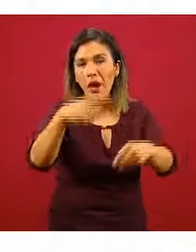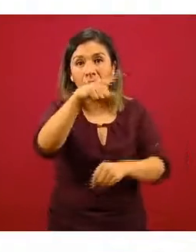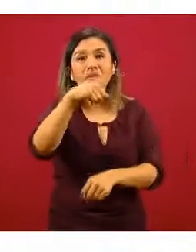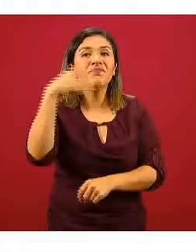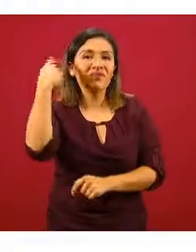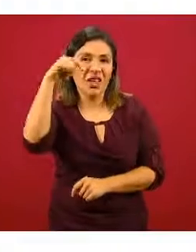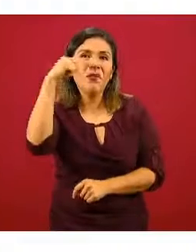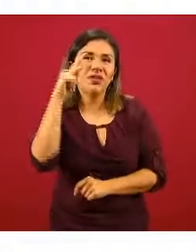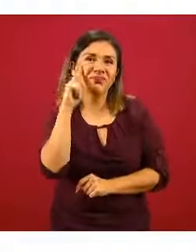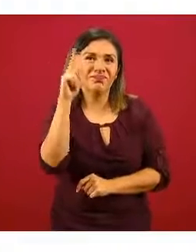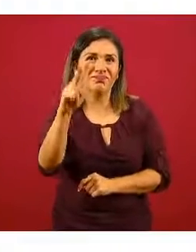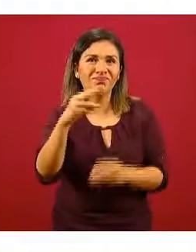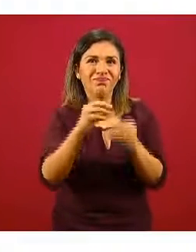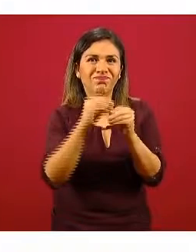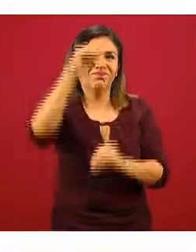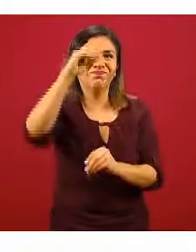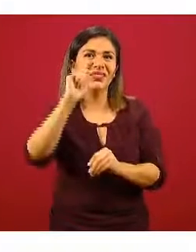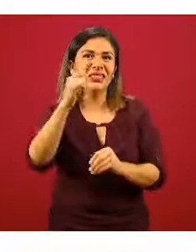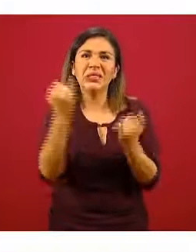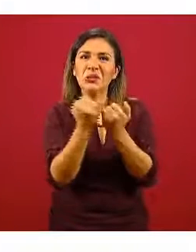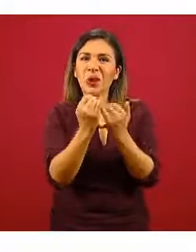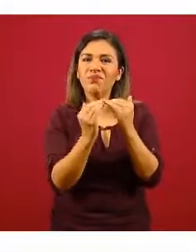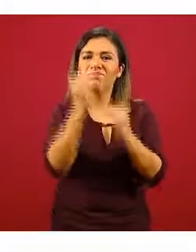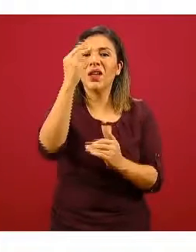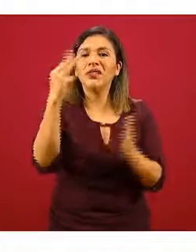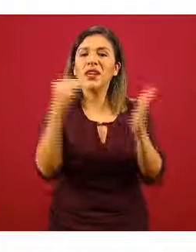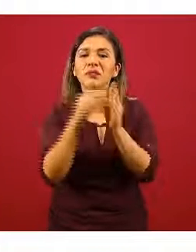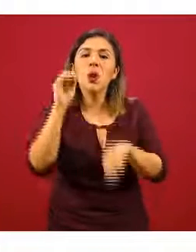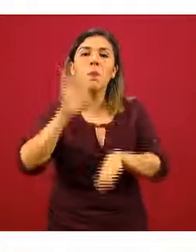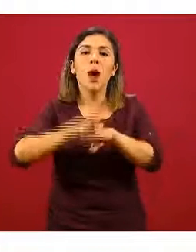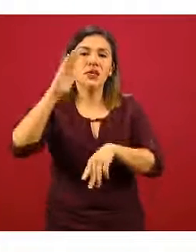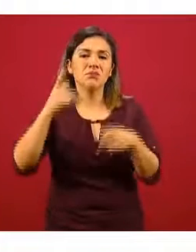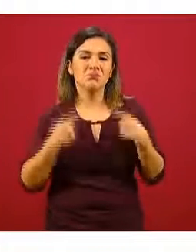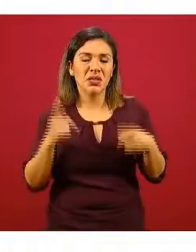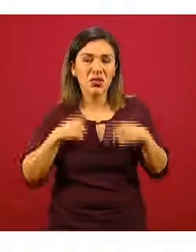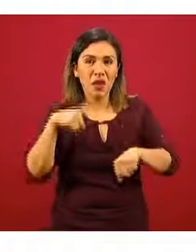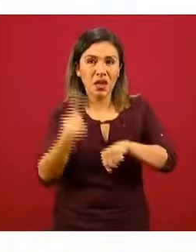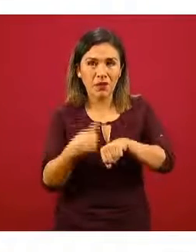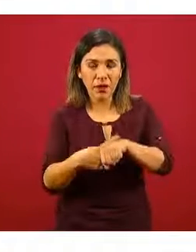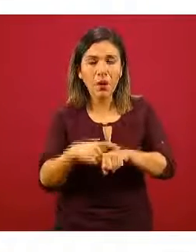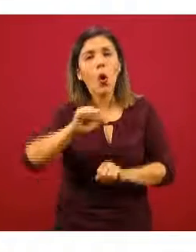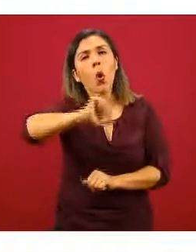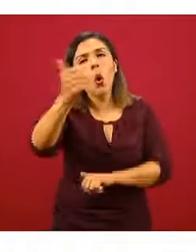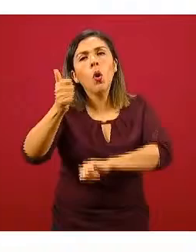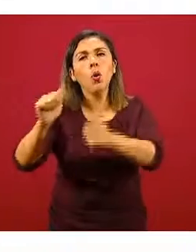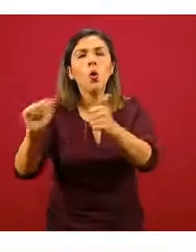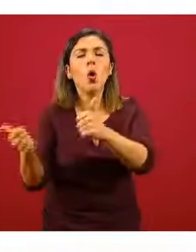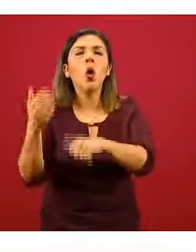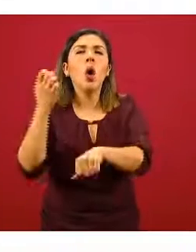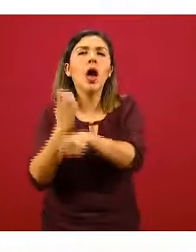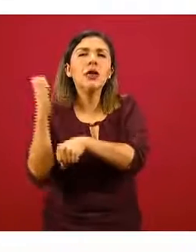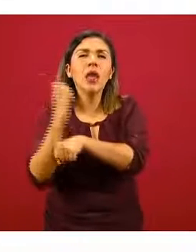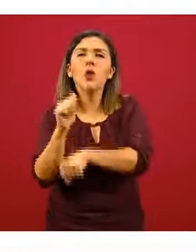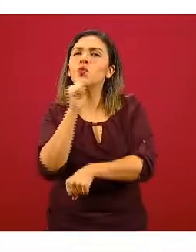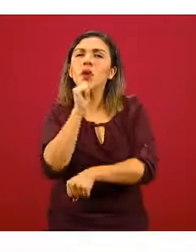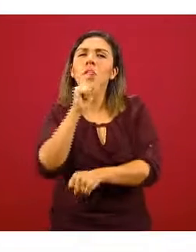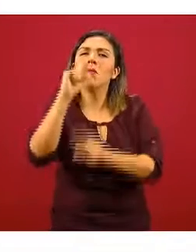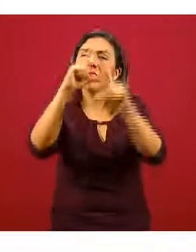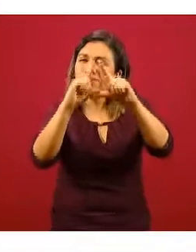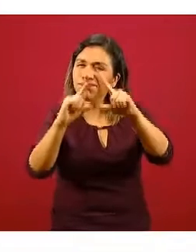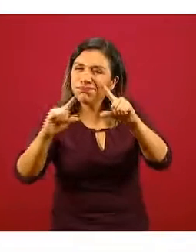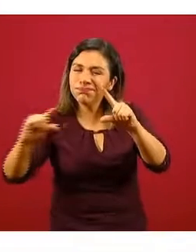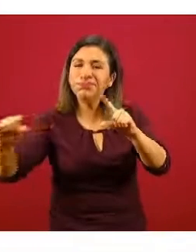se sumó a este rango de 3.000 o más casos, y las entidades que están todavía con la menor carga